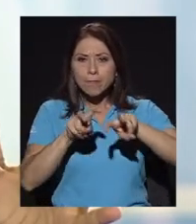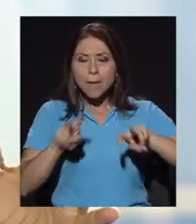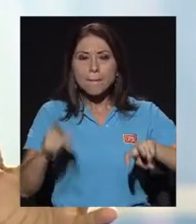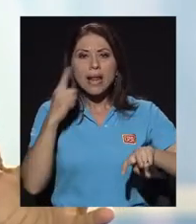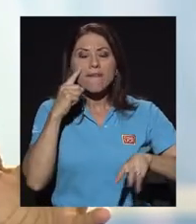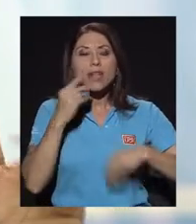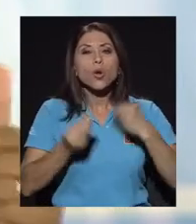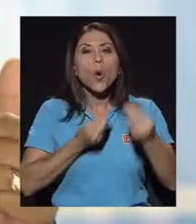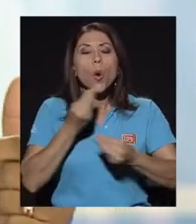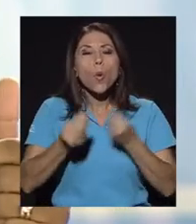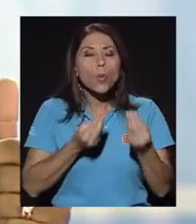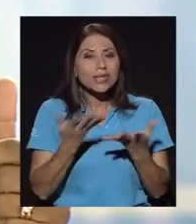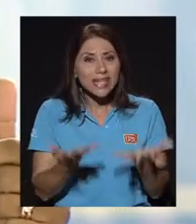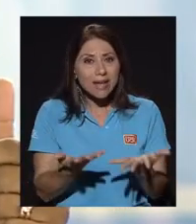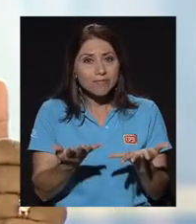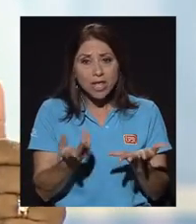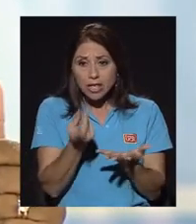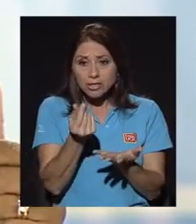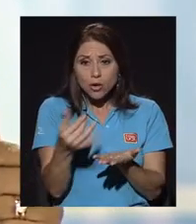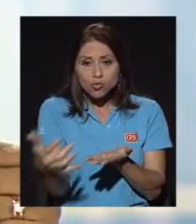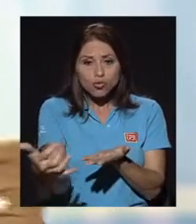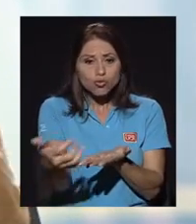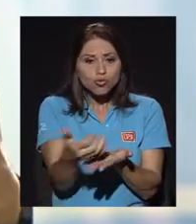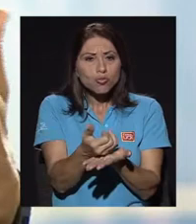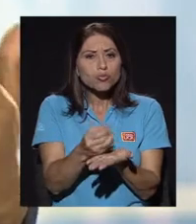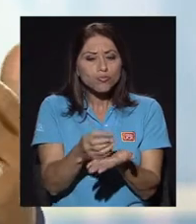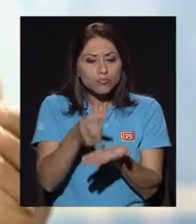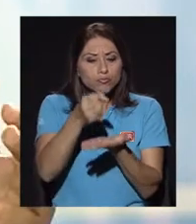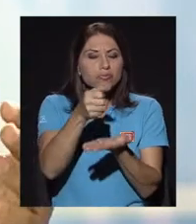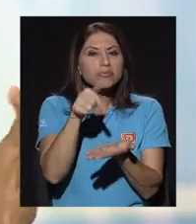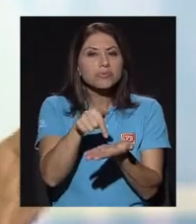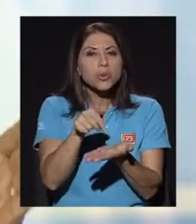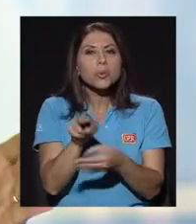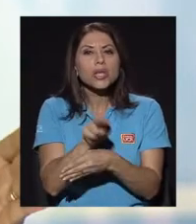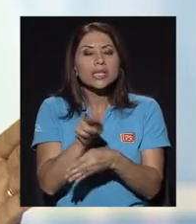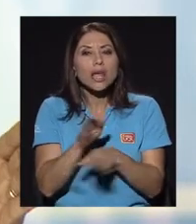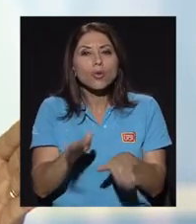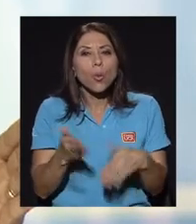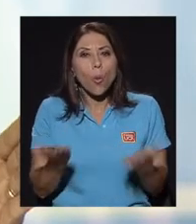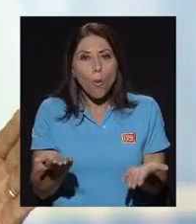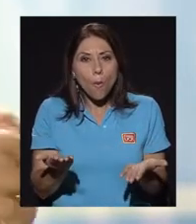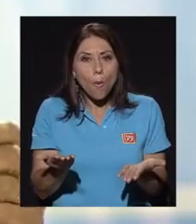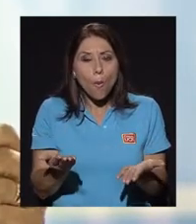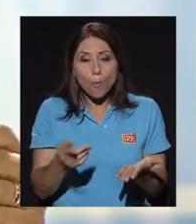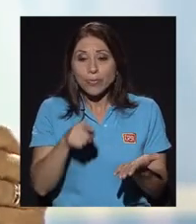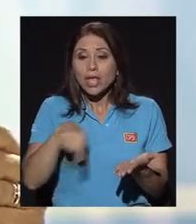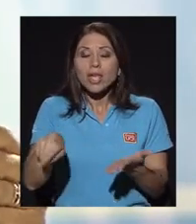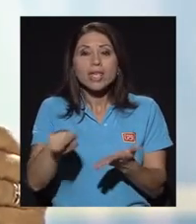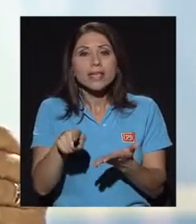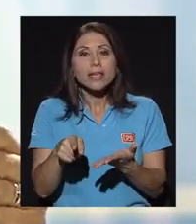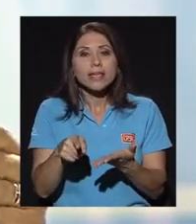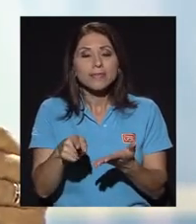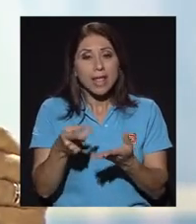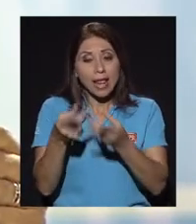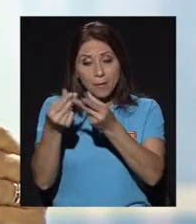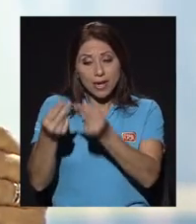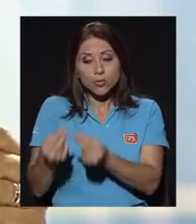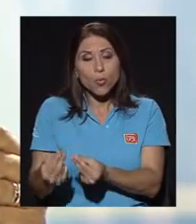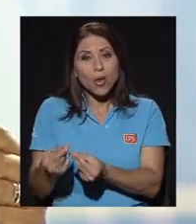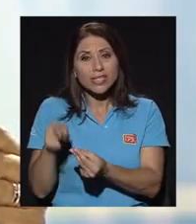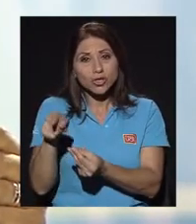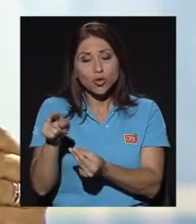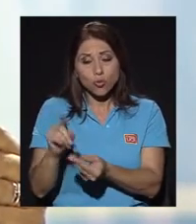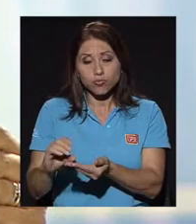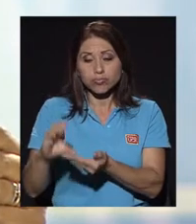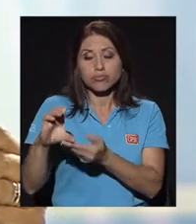de recursos, de cómo se están utilizando los recursos y cómo se están ejecutando el